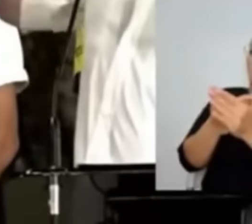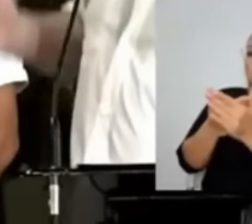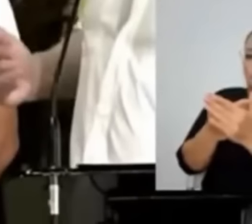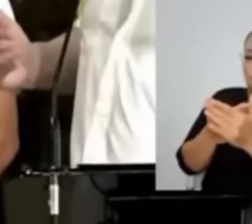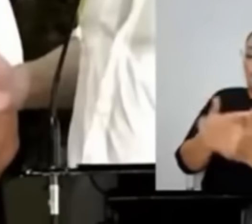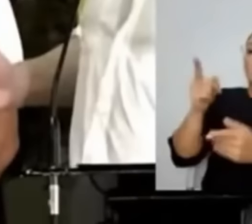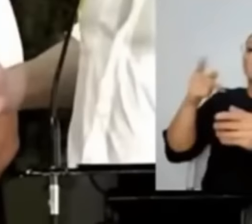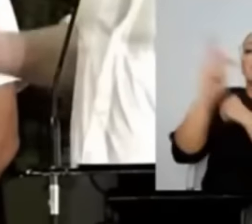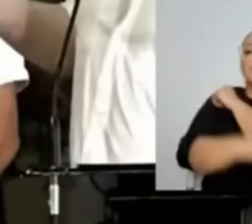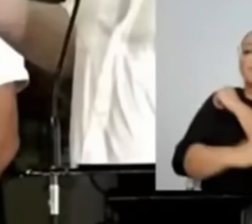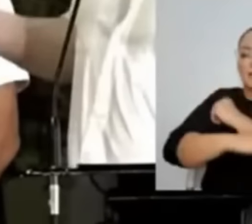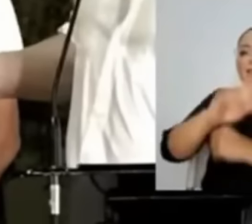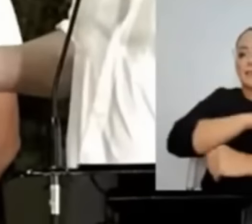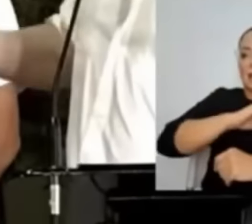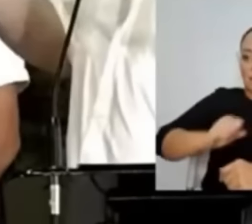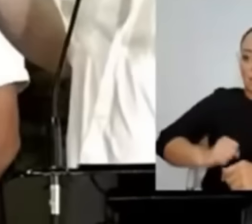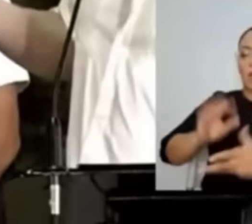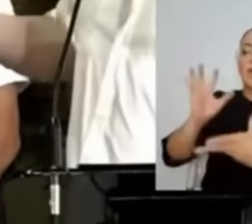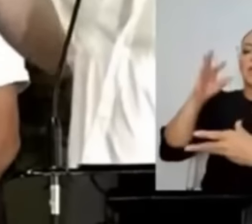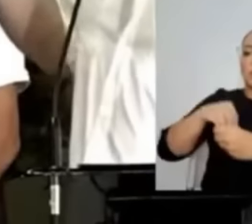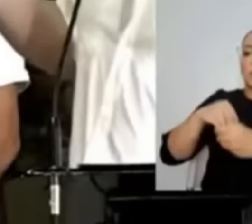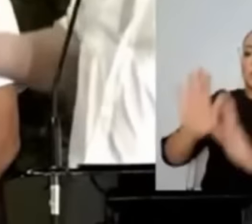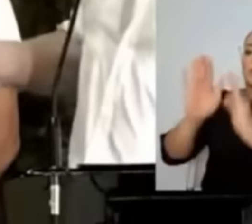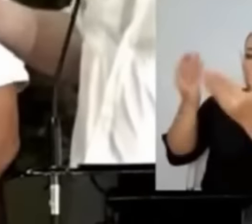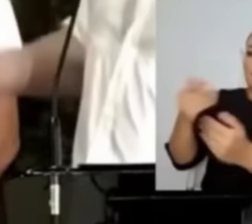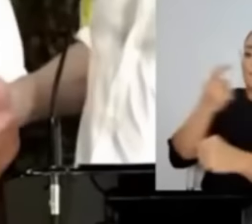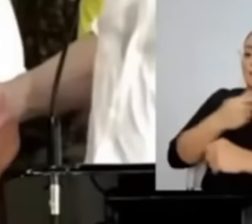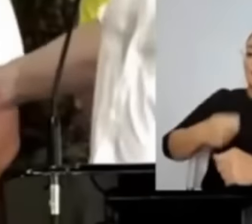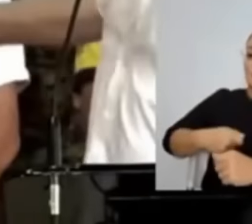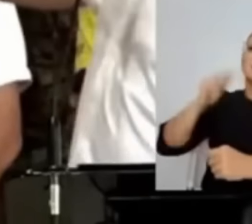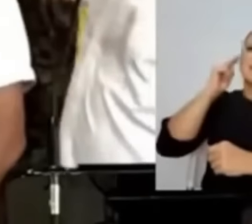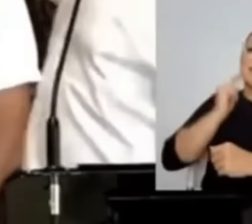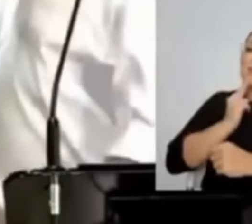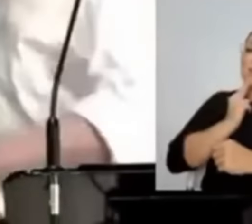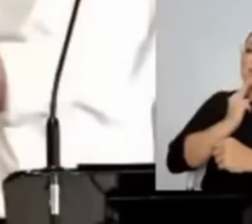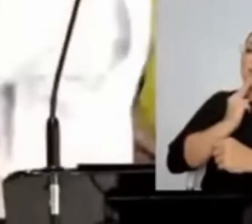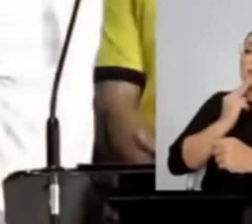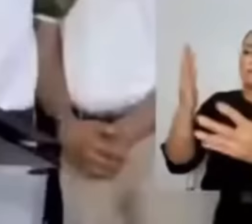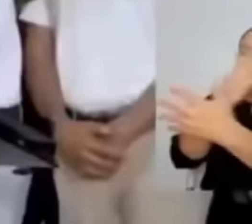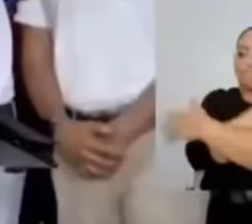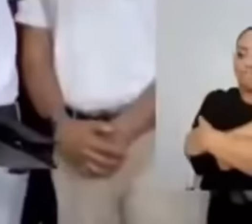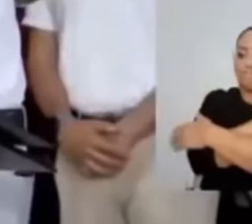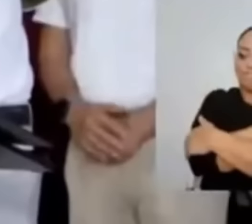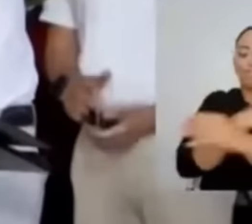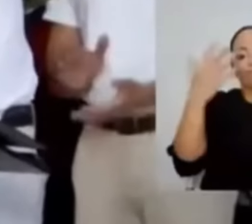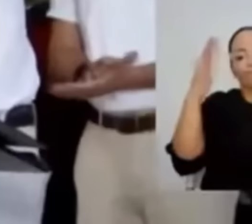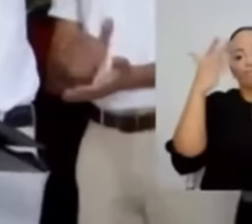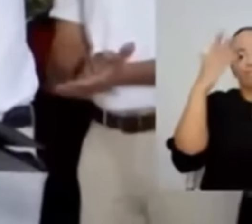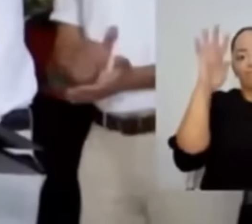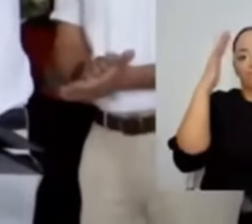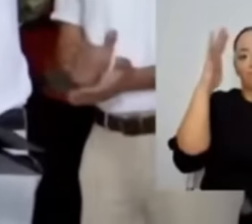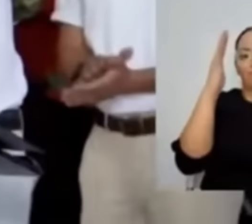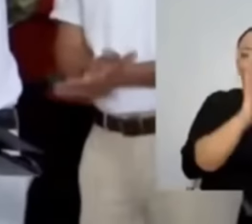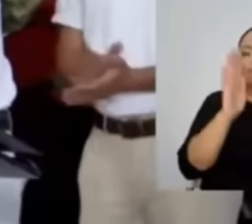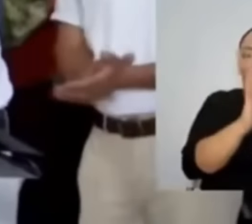El Salvador, incluyendo al excelentísimo presidente Nayib Bukele. Damos un caluroso aplauso a estos